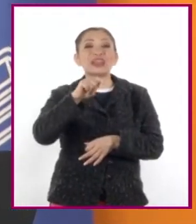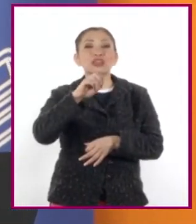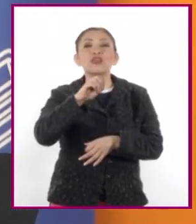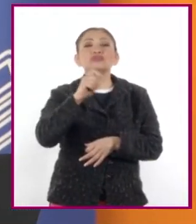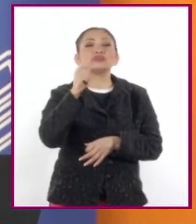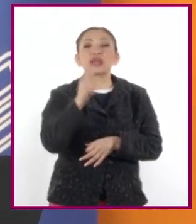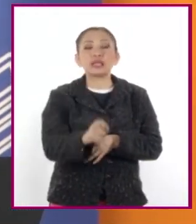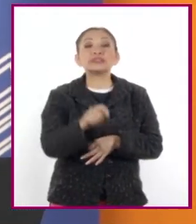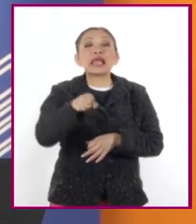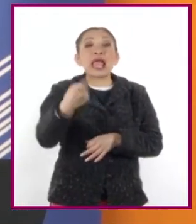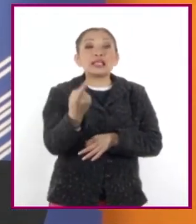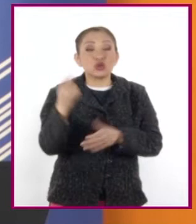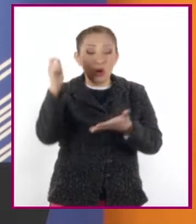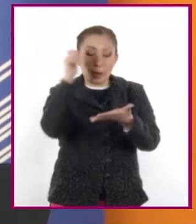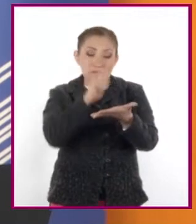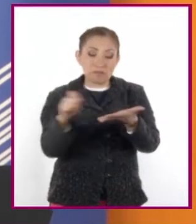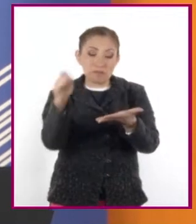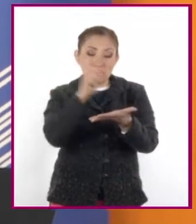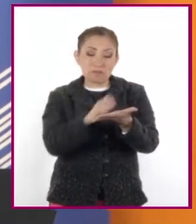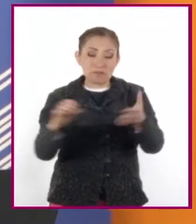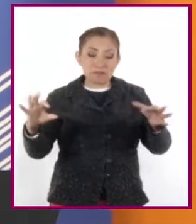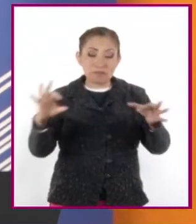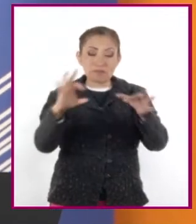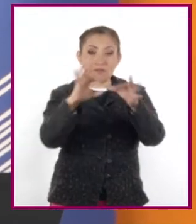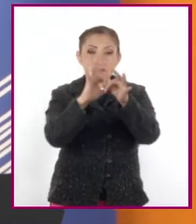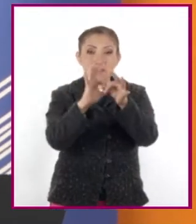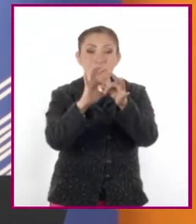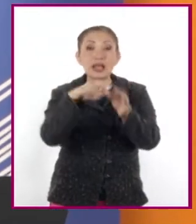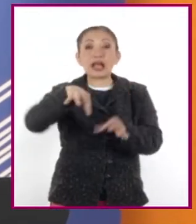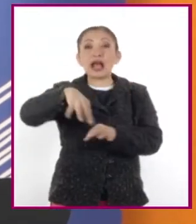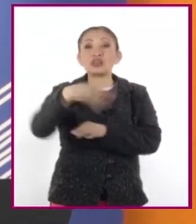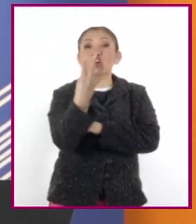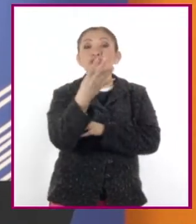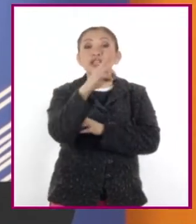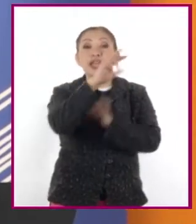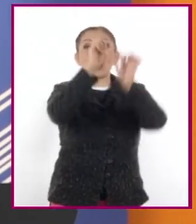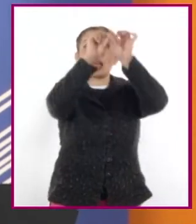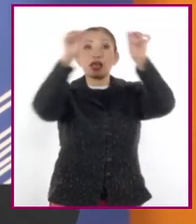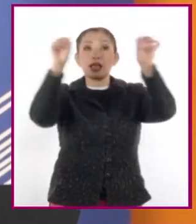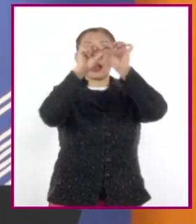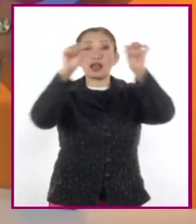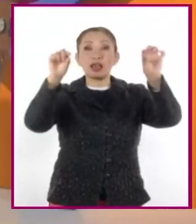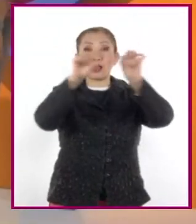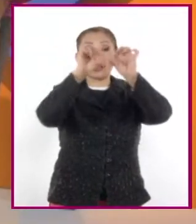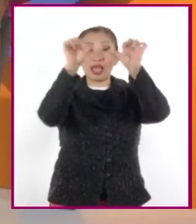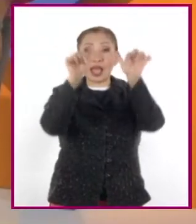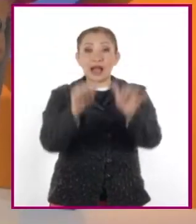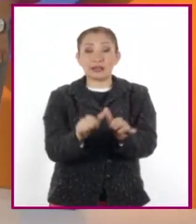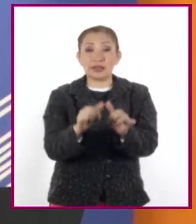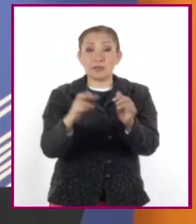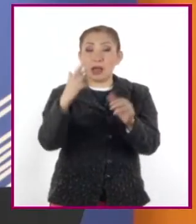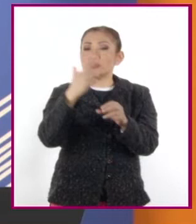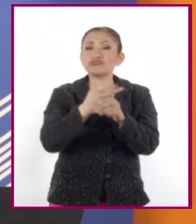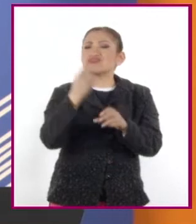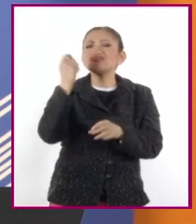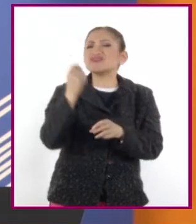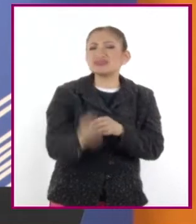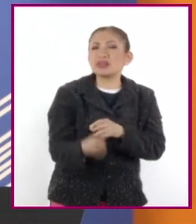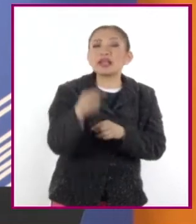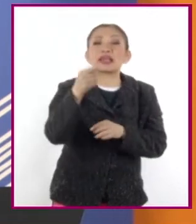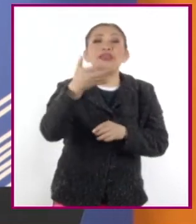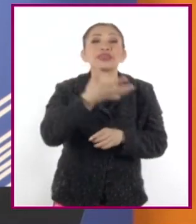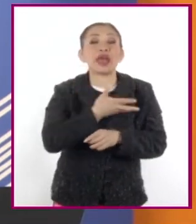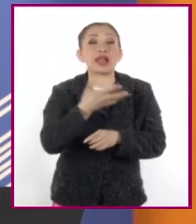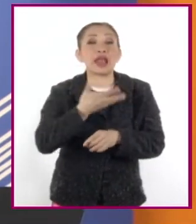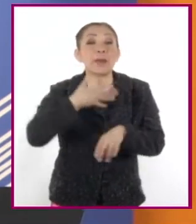significa que es una composición formada por 14 versos de arte mayor. Es decir, que